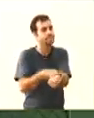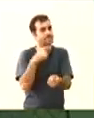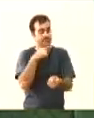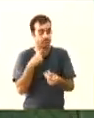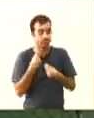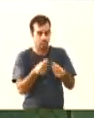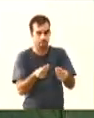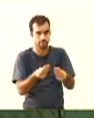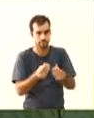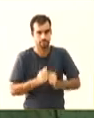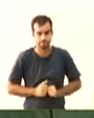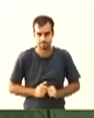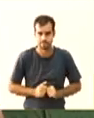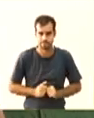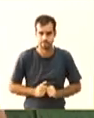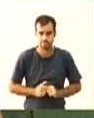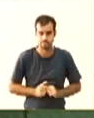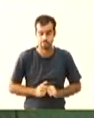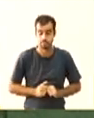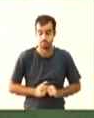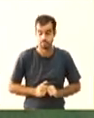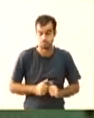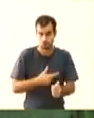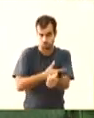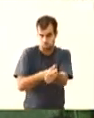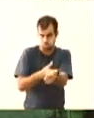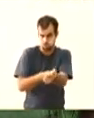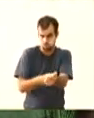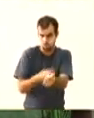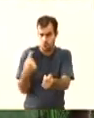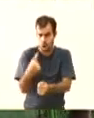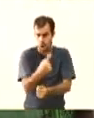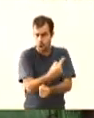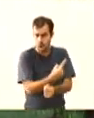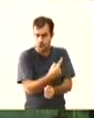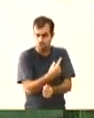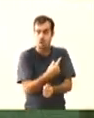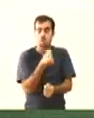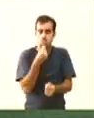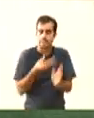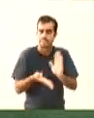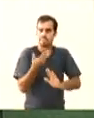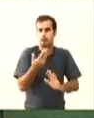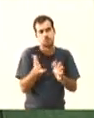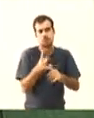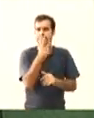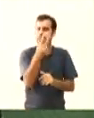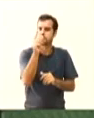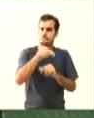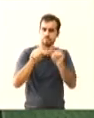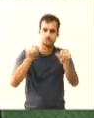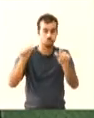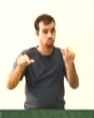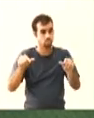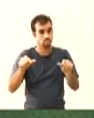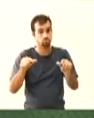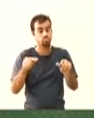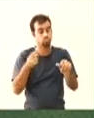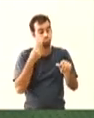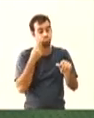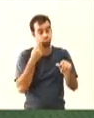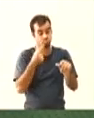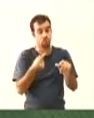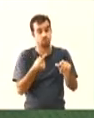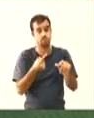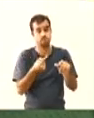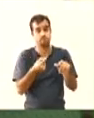6 a 10 unidades de glóbulos rojos. Cada donación voluntaria puede salvar al menos a 3 personas. Estos son datos que hablan,